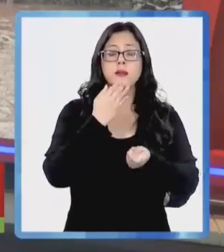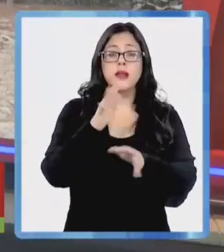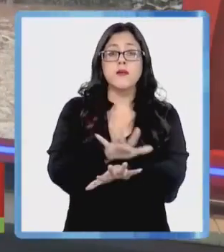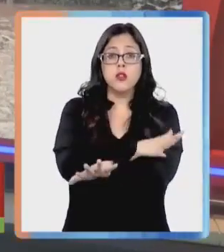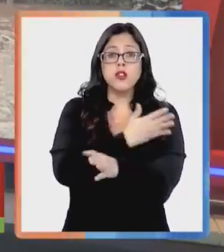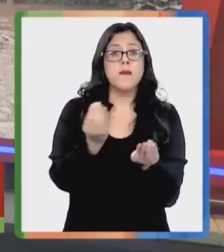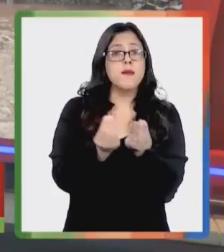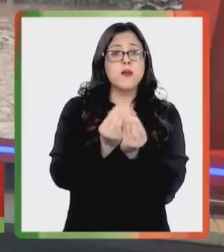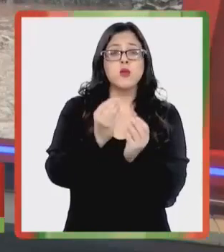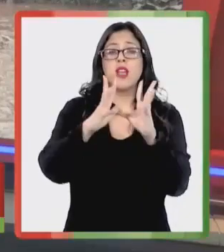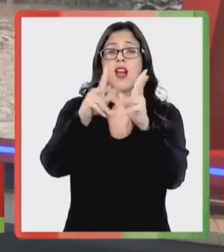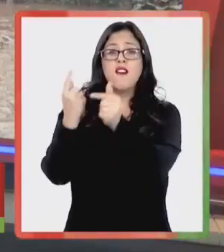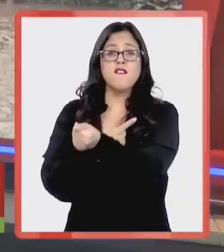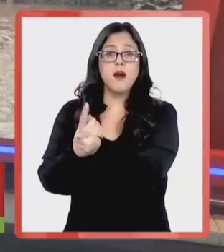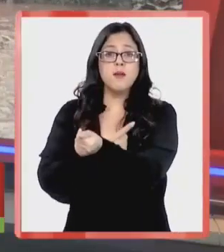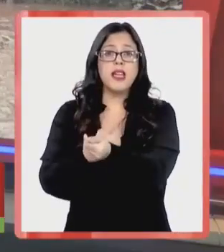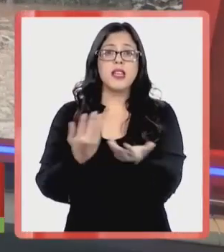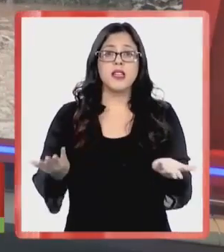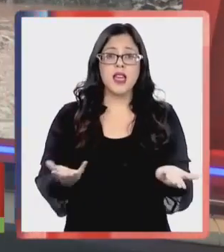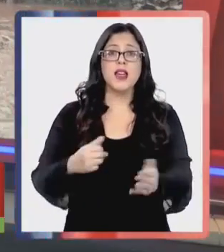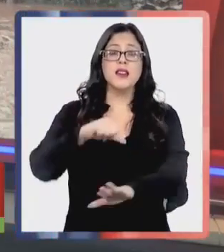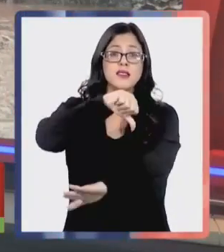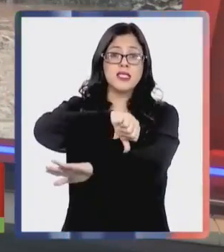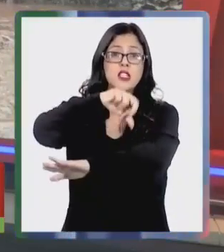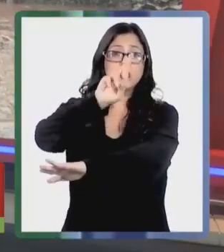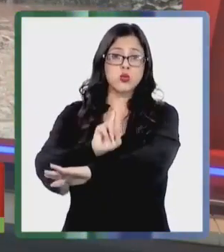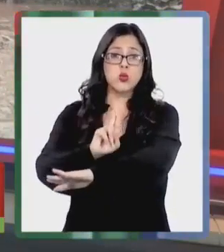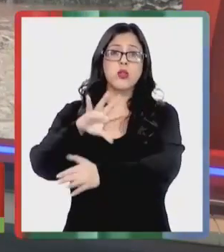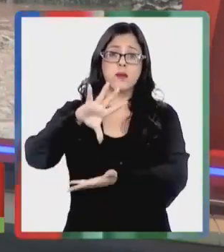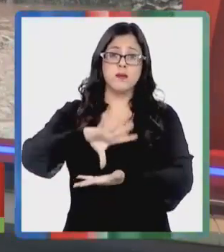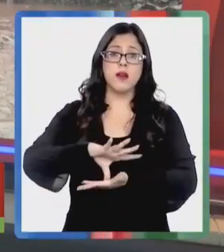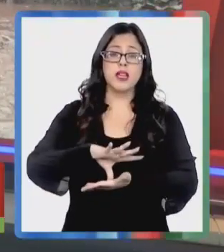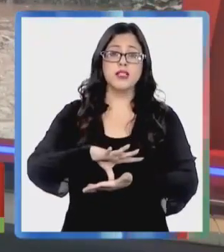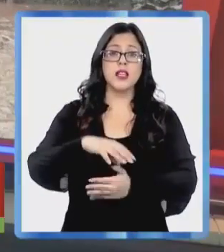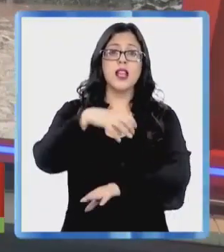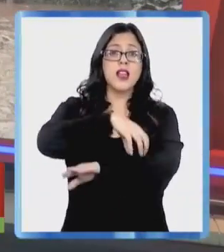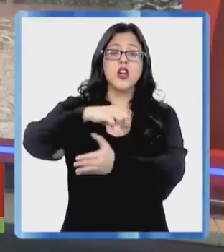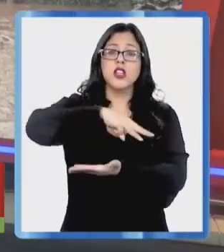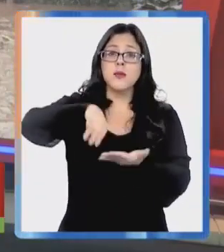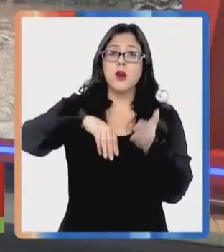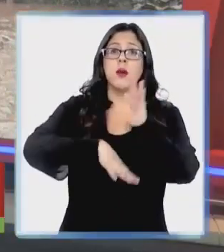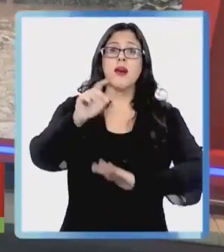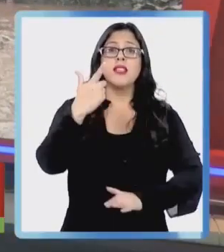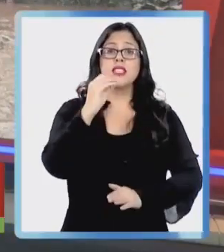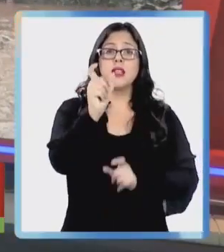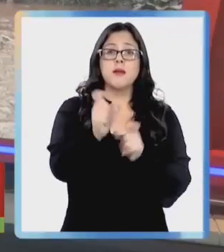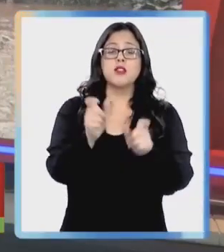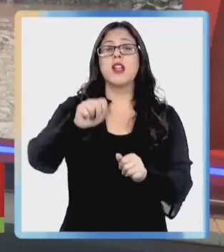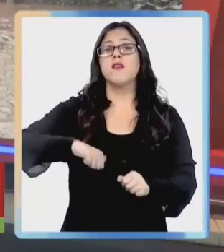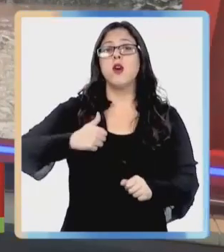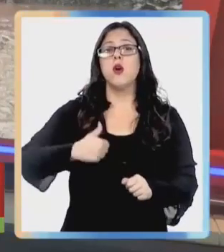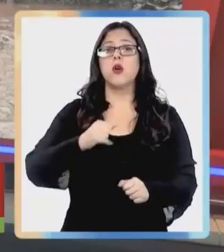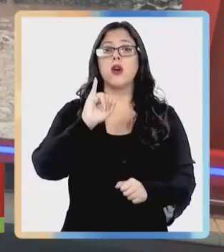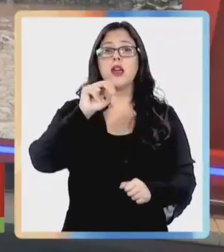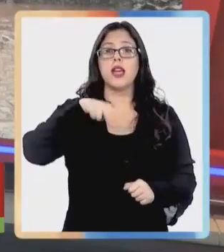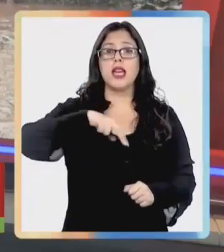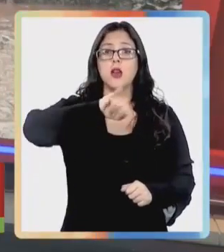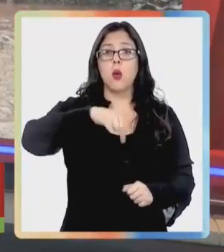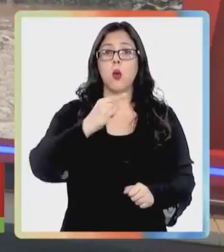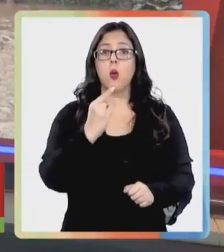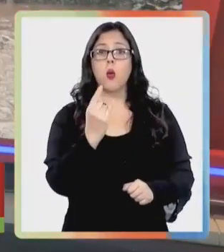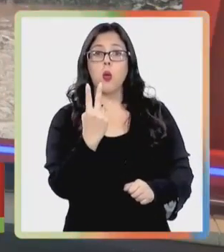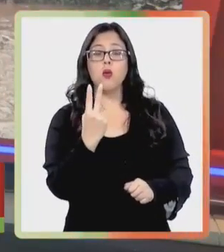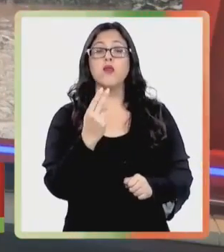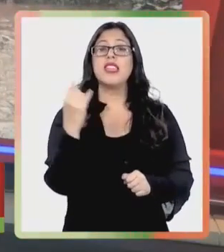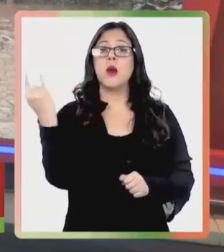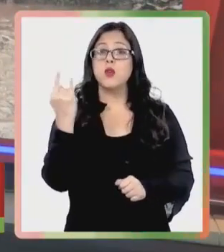también emocional para miles de familias de la zona centro-sur de nuestro país. En el Maule, más de 70 voluntarios del INJUV